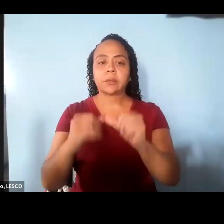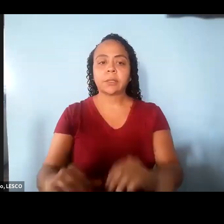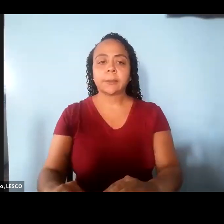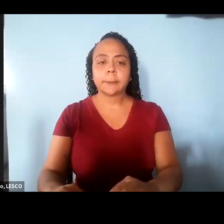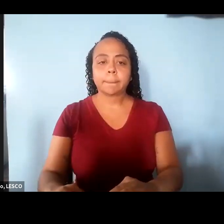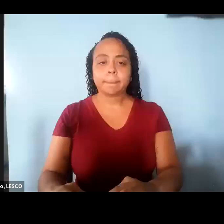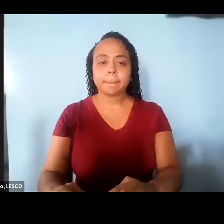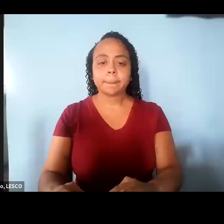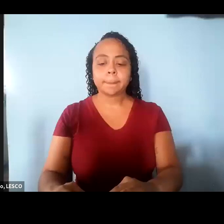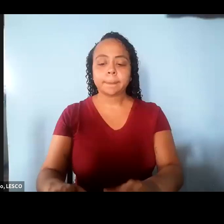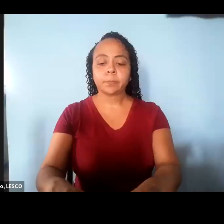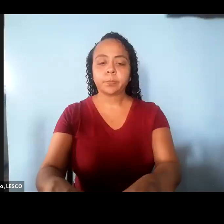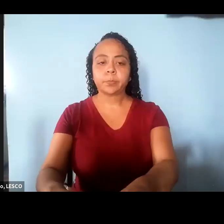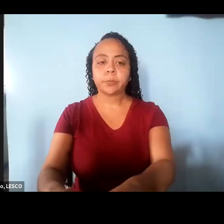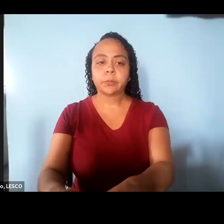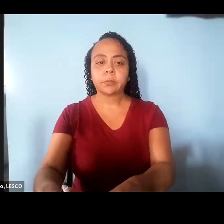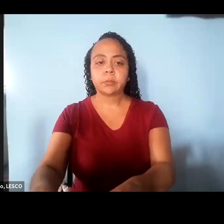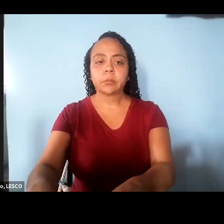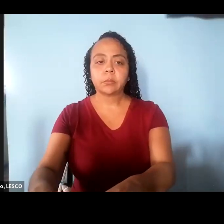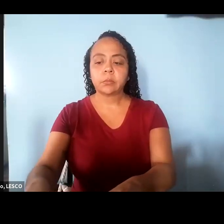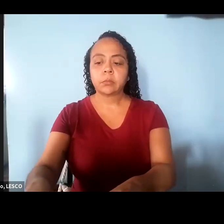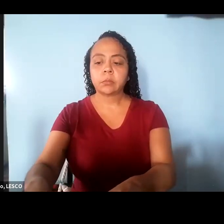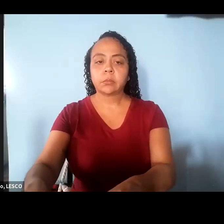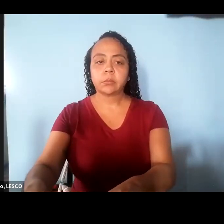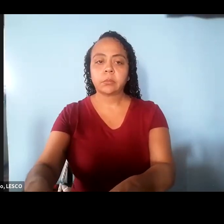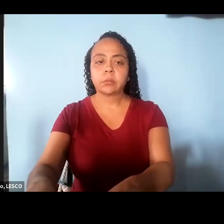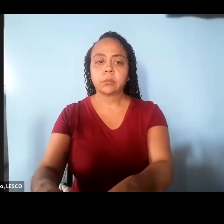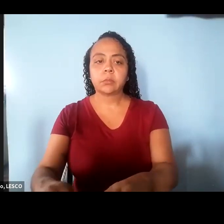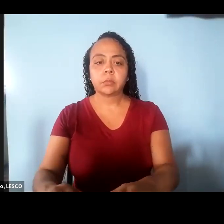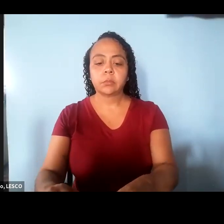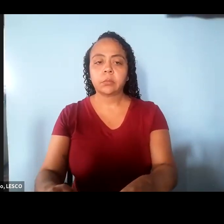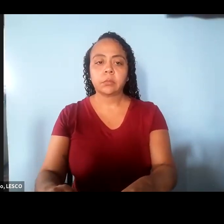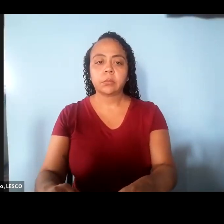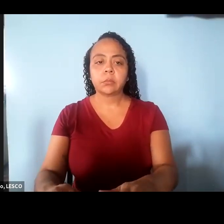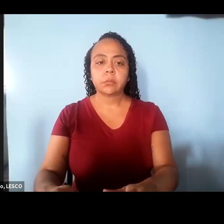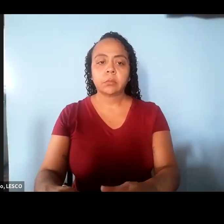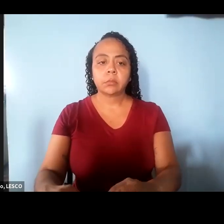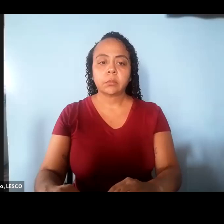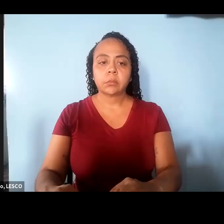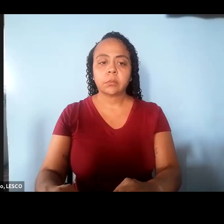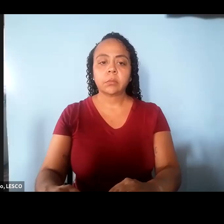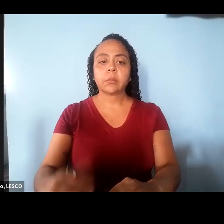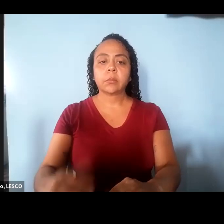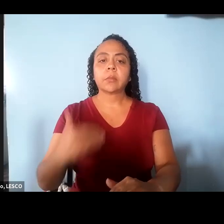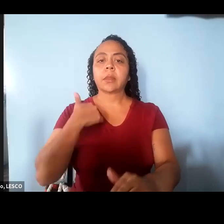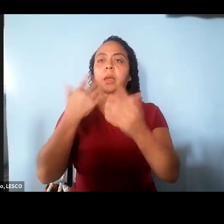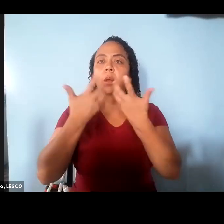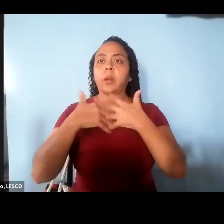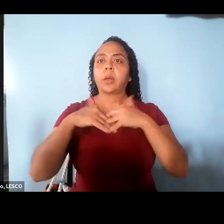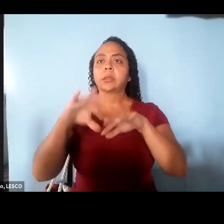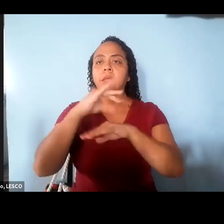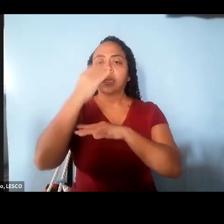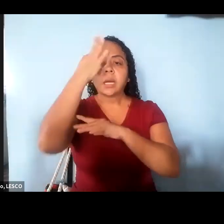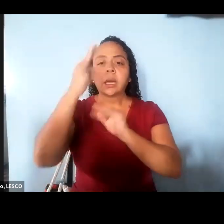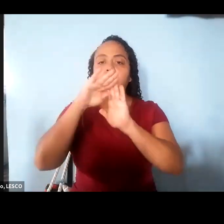sistémicos y multe amenazas que requieren que los diferentes marcos globales operen bajo una coherencia y cree en una agenda de